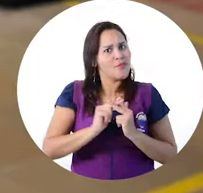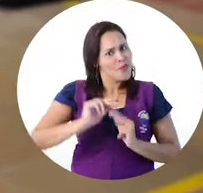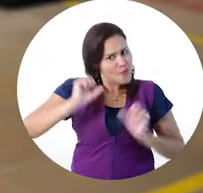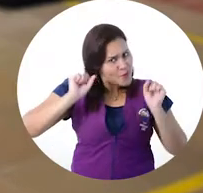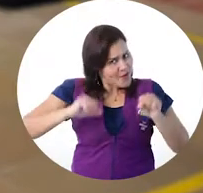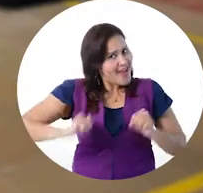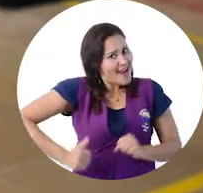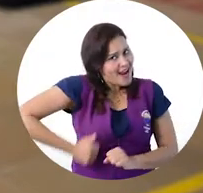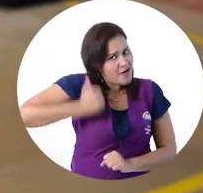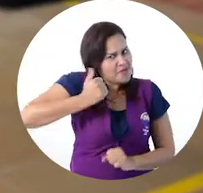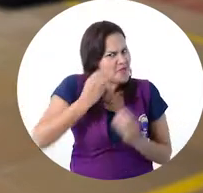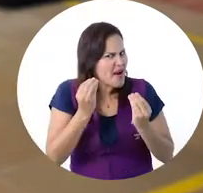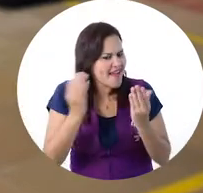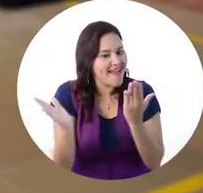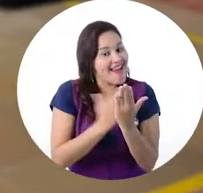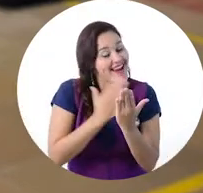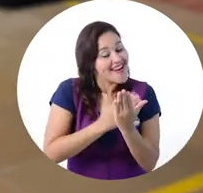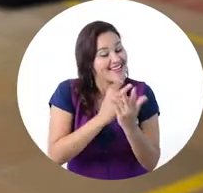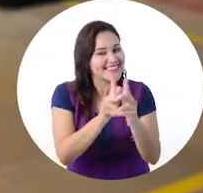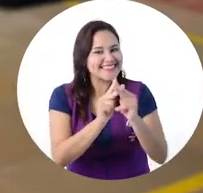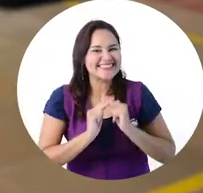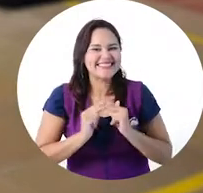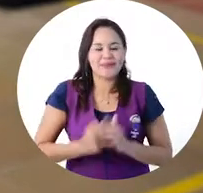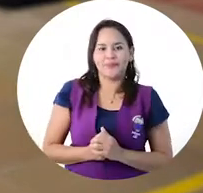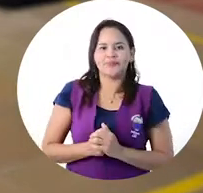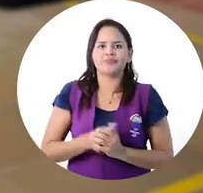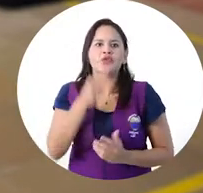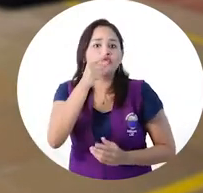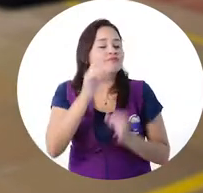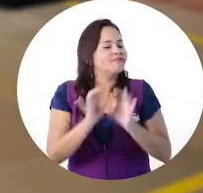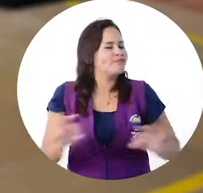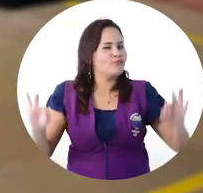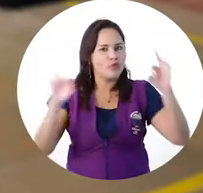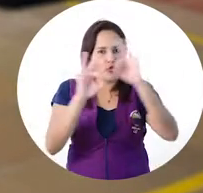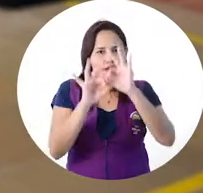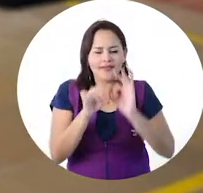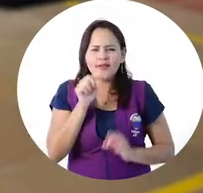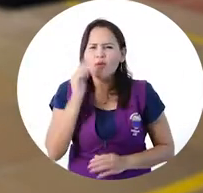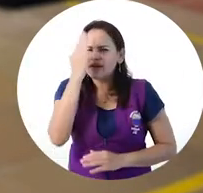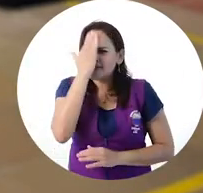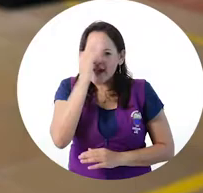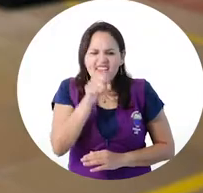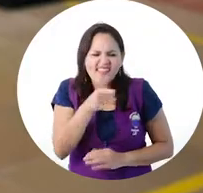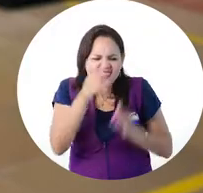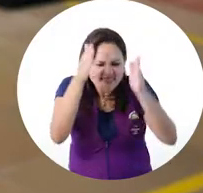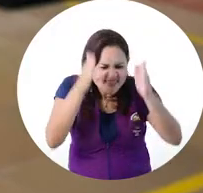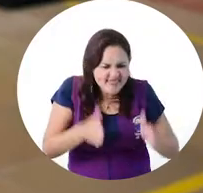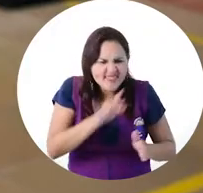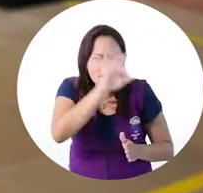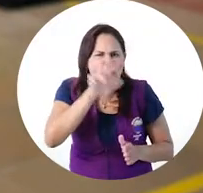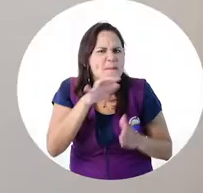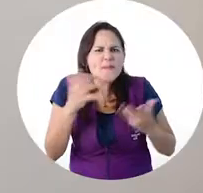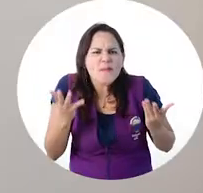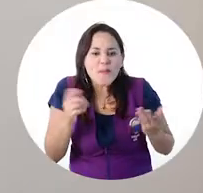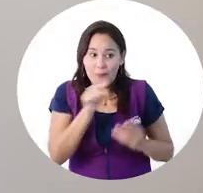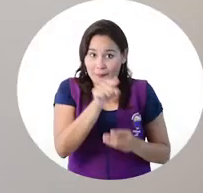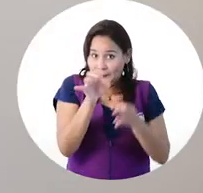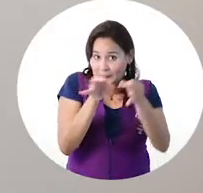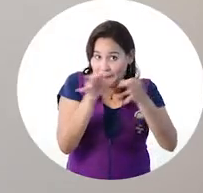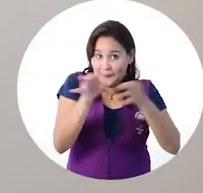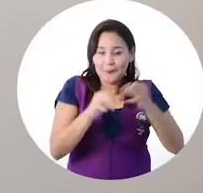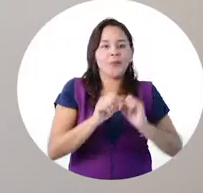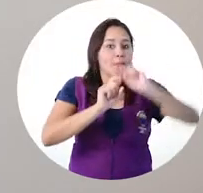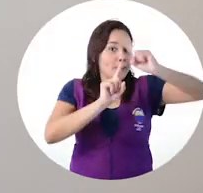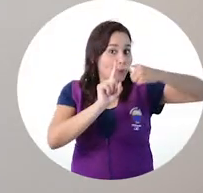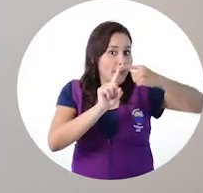tiempo cuando requieras prestar un material bibliográfico lo primero que tienes que aprender es a reconocer las partes de la máquina la